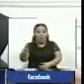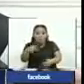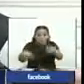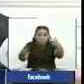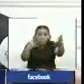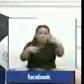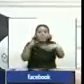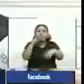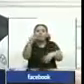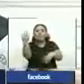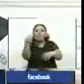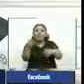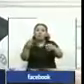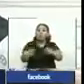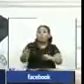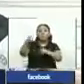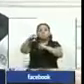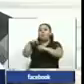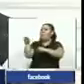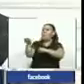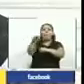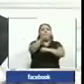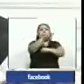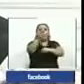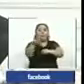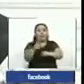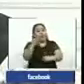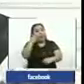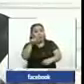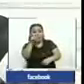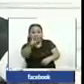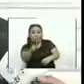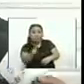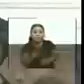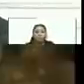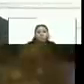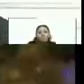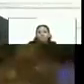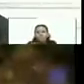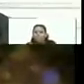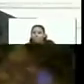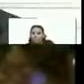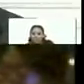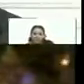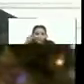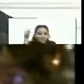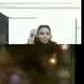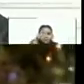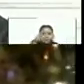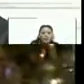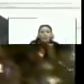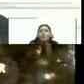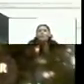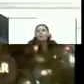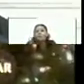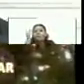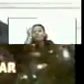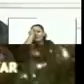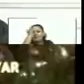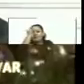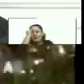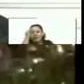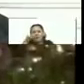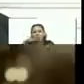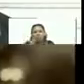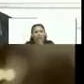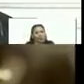tienen que sentarle en una butaca para que lo escuche el pueblo. Cuando vos sembras el terror a un sector, es porque el río trae palos para afuera.